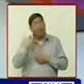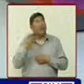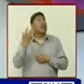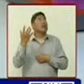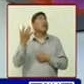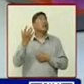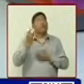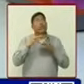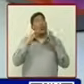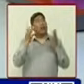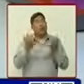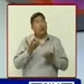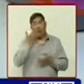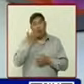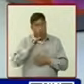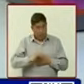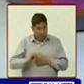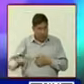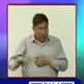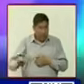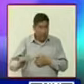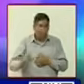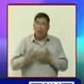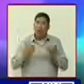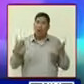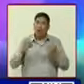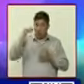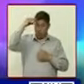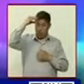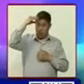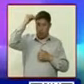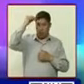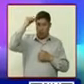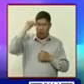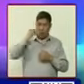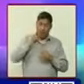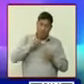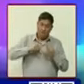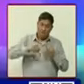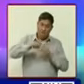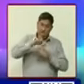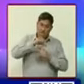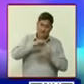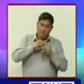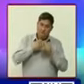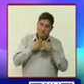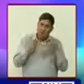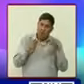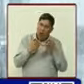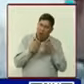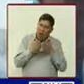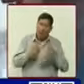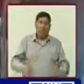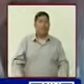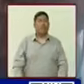siempre, generalmente menores de edad. Menores de edad y aparte el agresor muy cercano a su círculo familiar. Veamos.